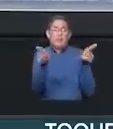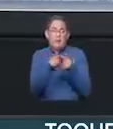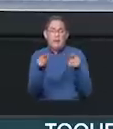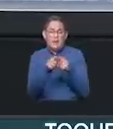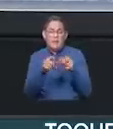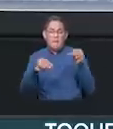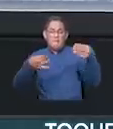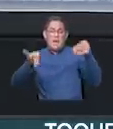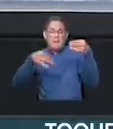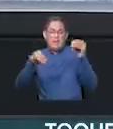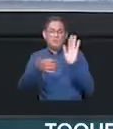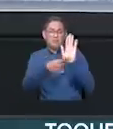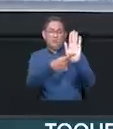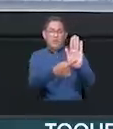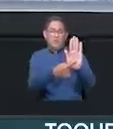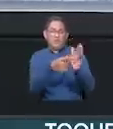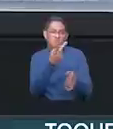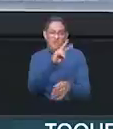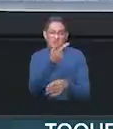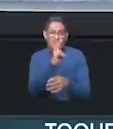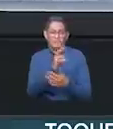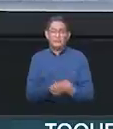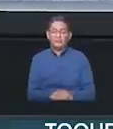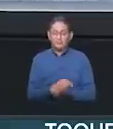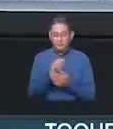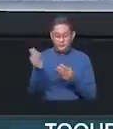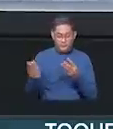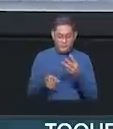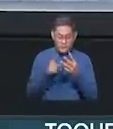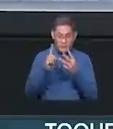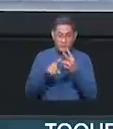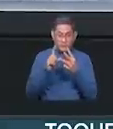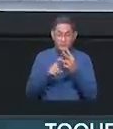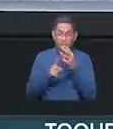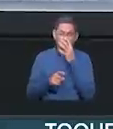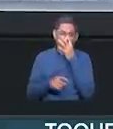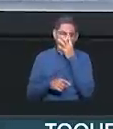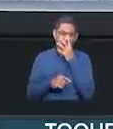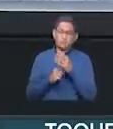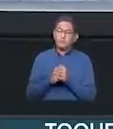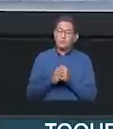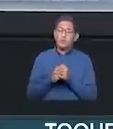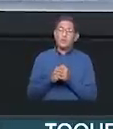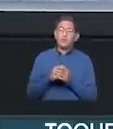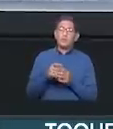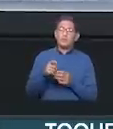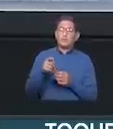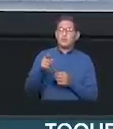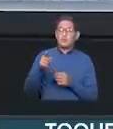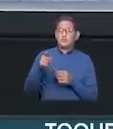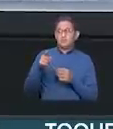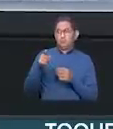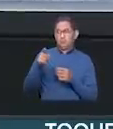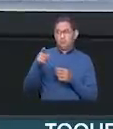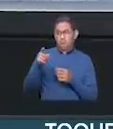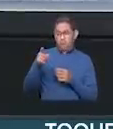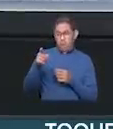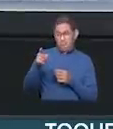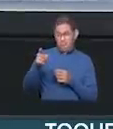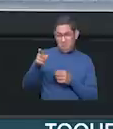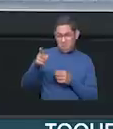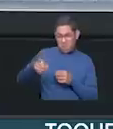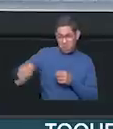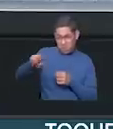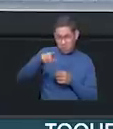3 para pasajeros que cumplan con los requisitos 1 y 2